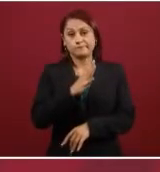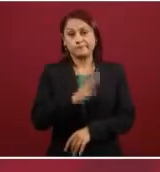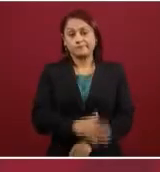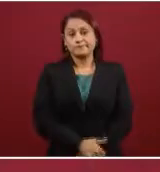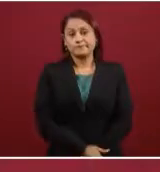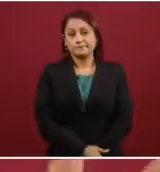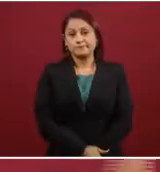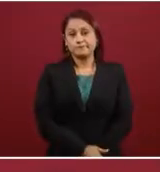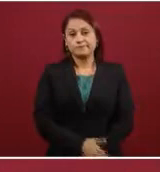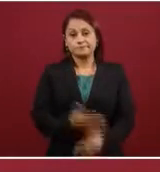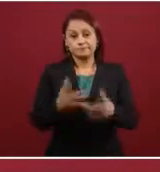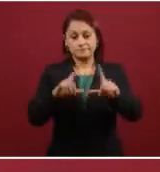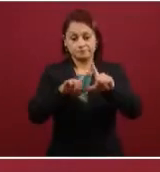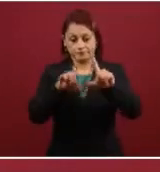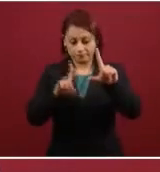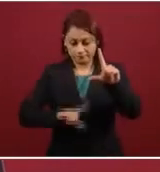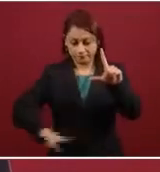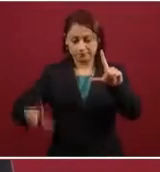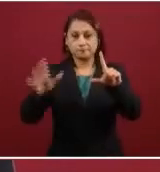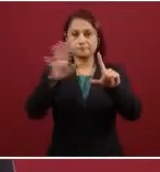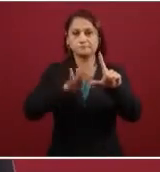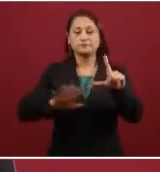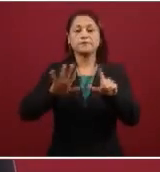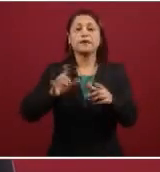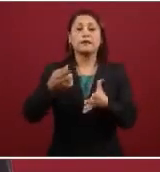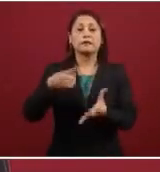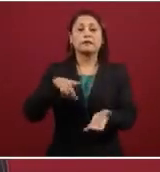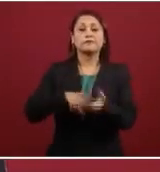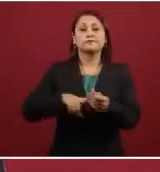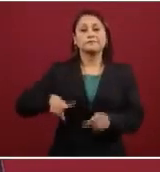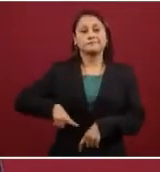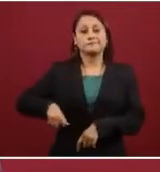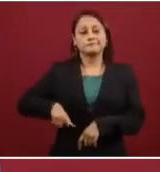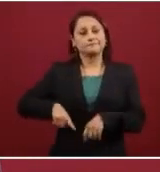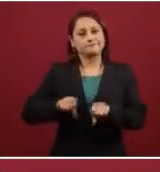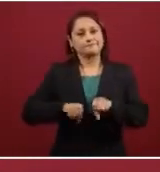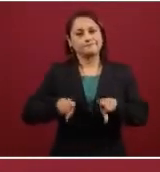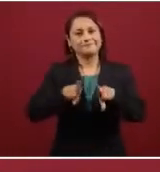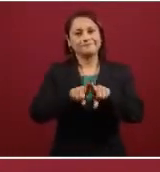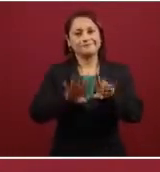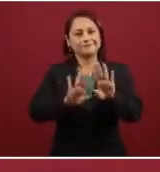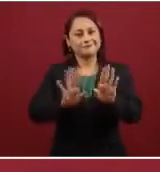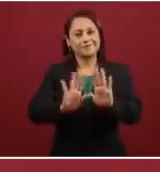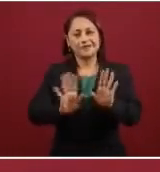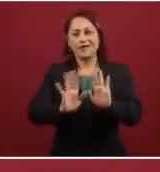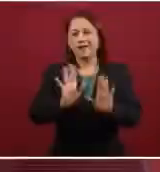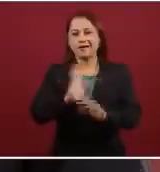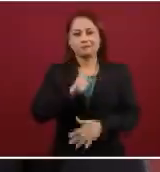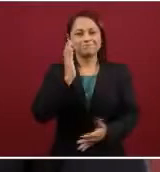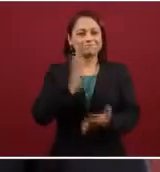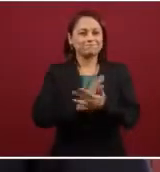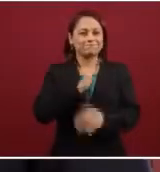en el país y en el gobierno. Ya no es aquello de que